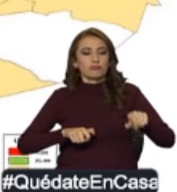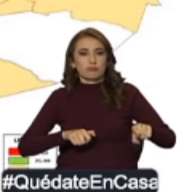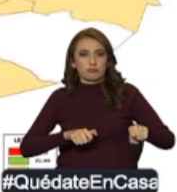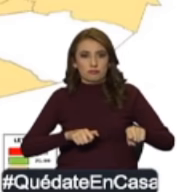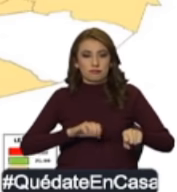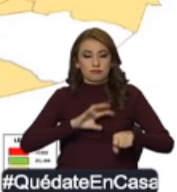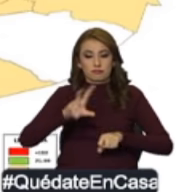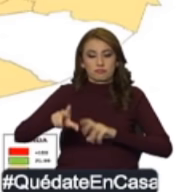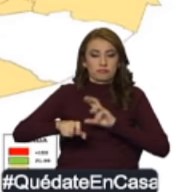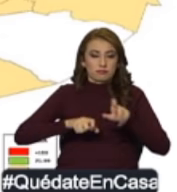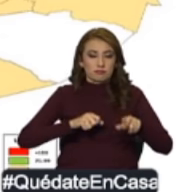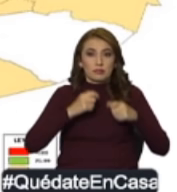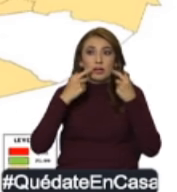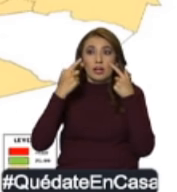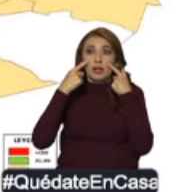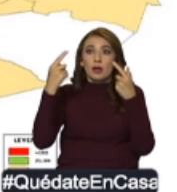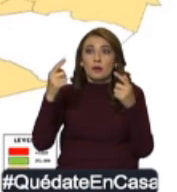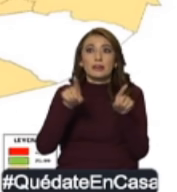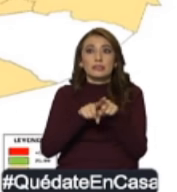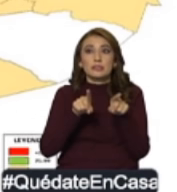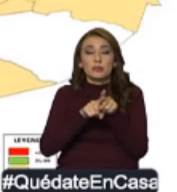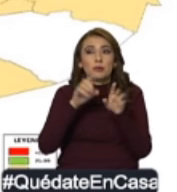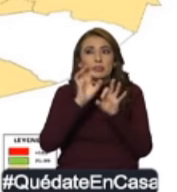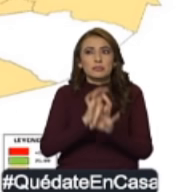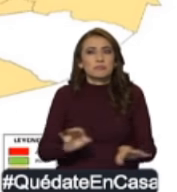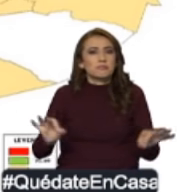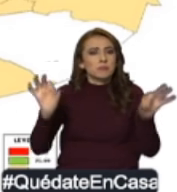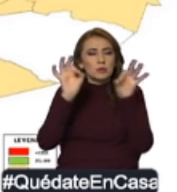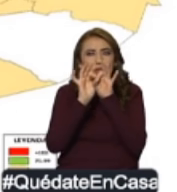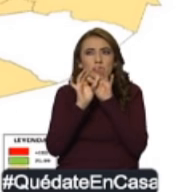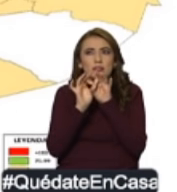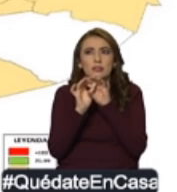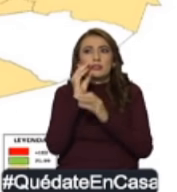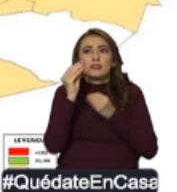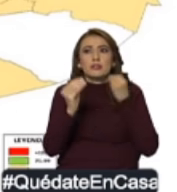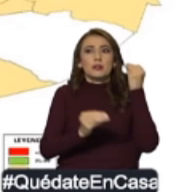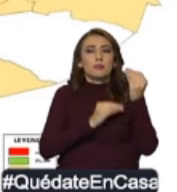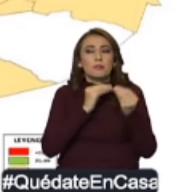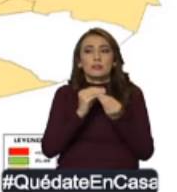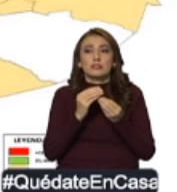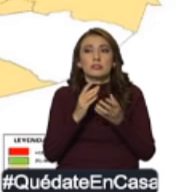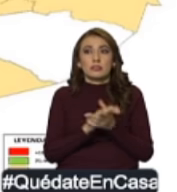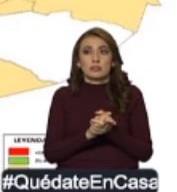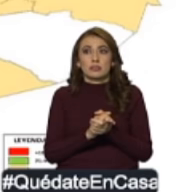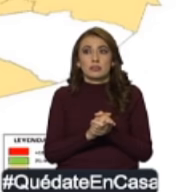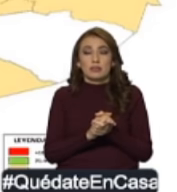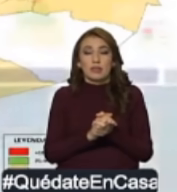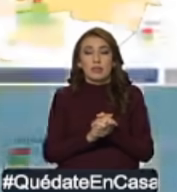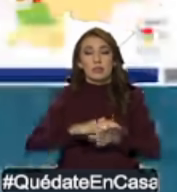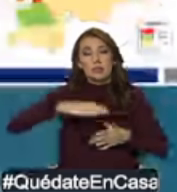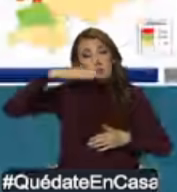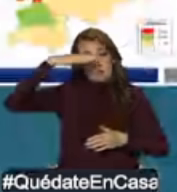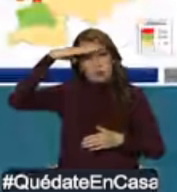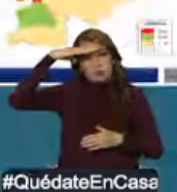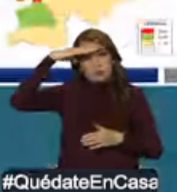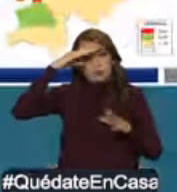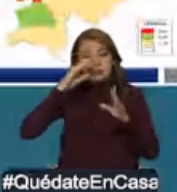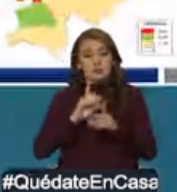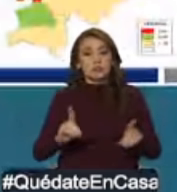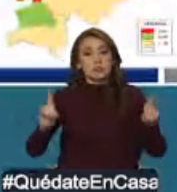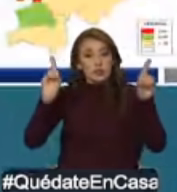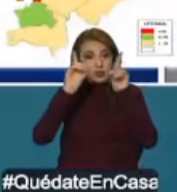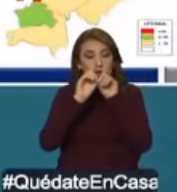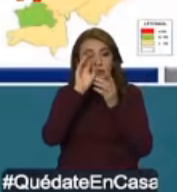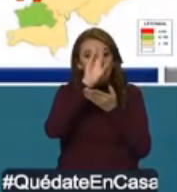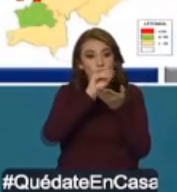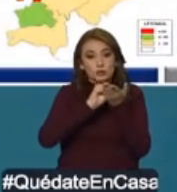caída absolutamente importante, pero esto hay que hacer siempre una aclaración. La policía recoge esta información a